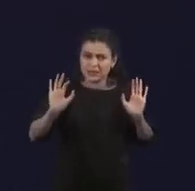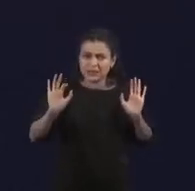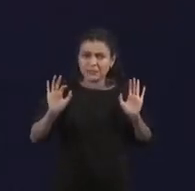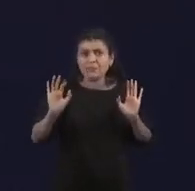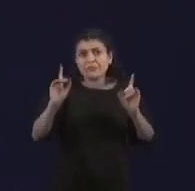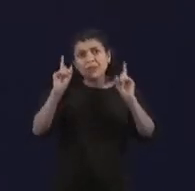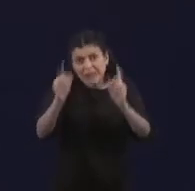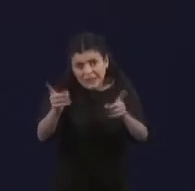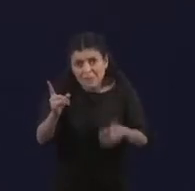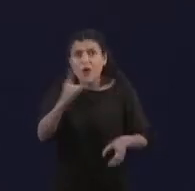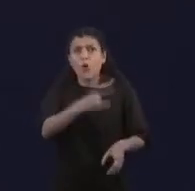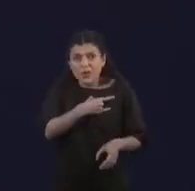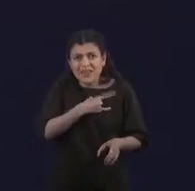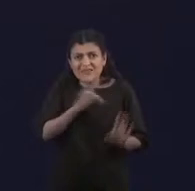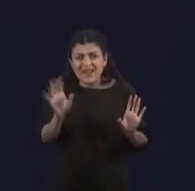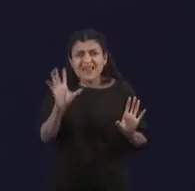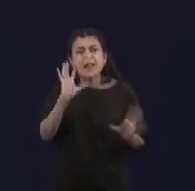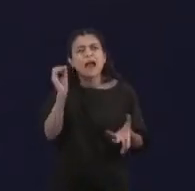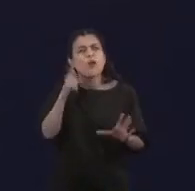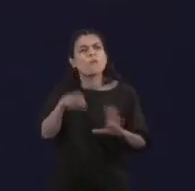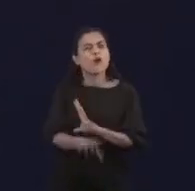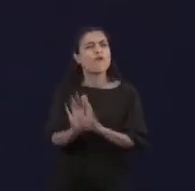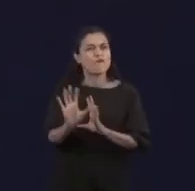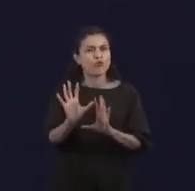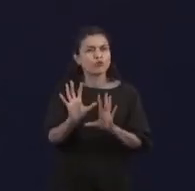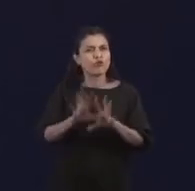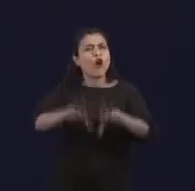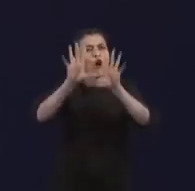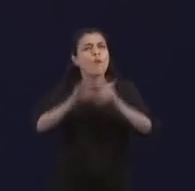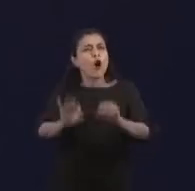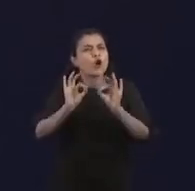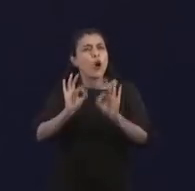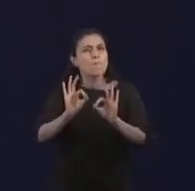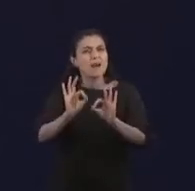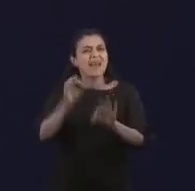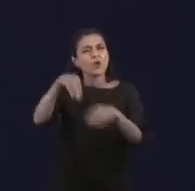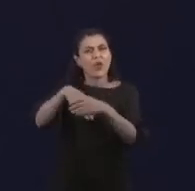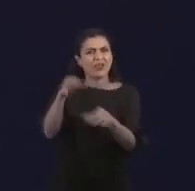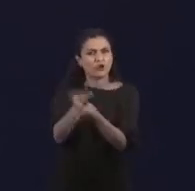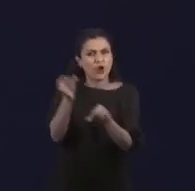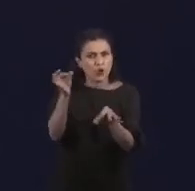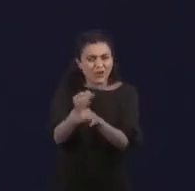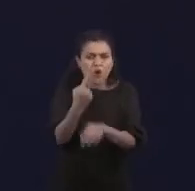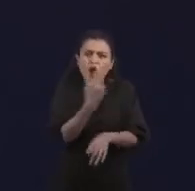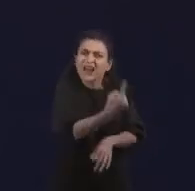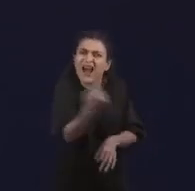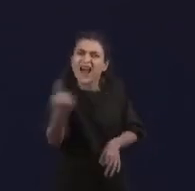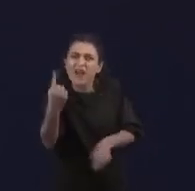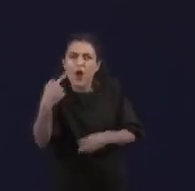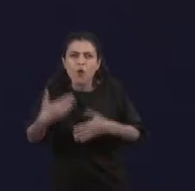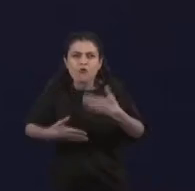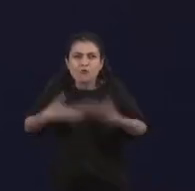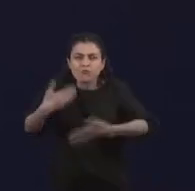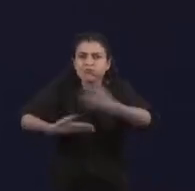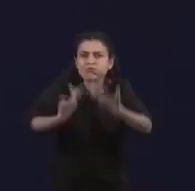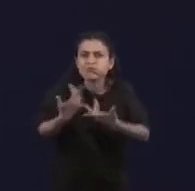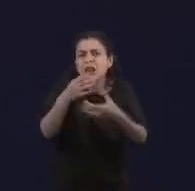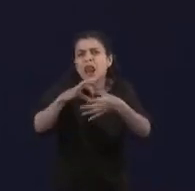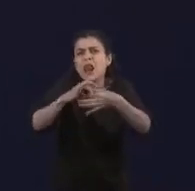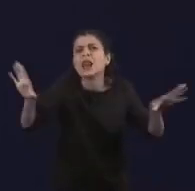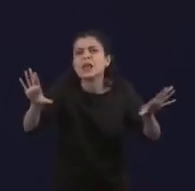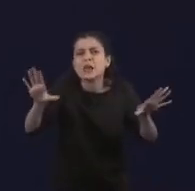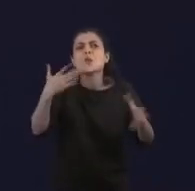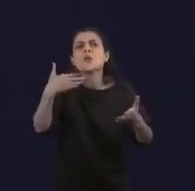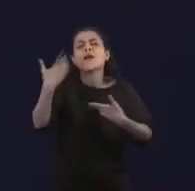y hasta incluso la universidad, sino algo mucho más profundo, ¿no? Que es desarrollar a cada ser humano, que cada ser humano se pueda desarrollar en lo que quiera, para lo que